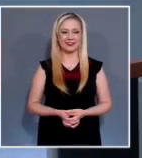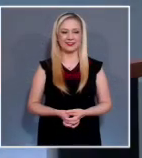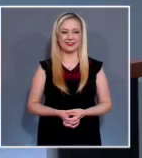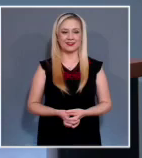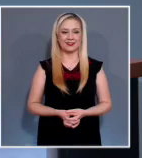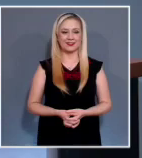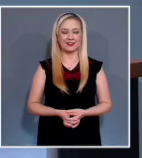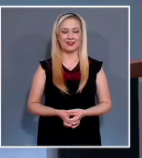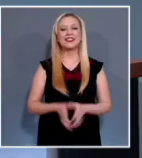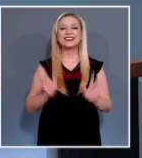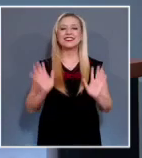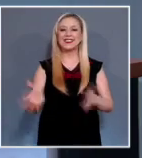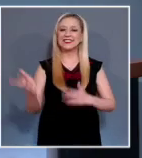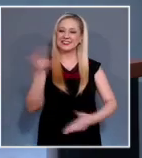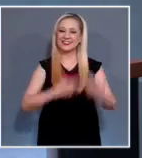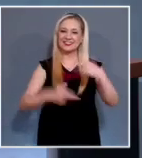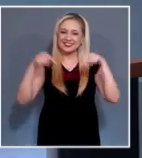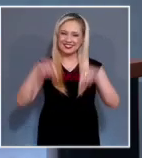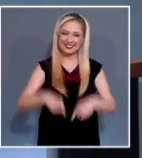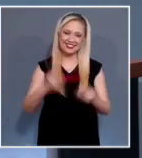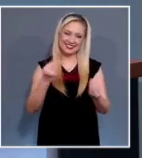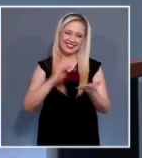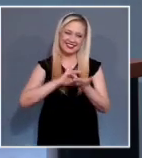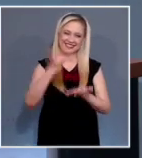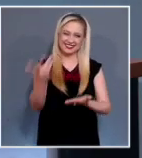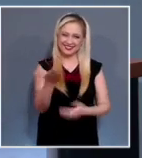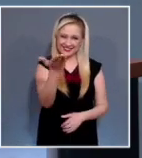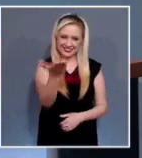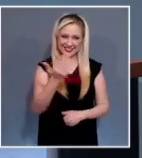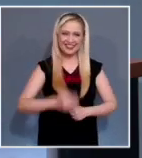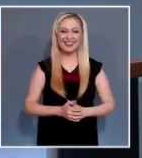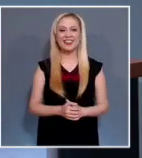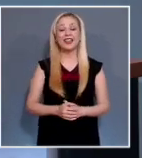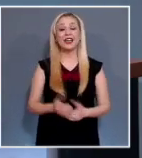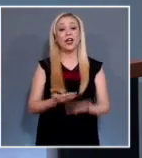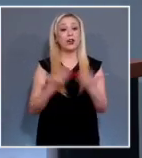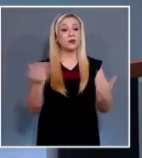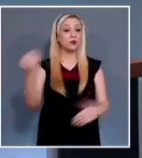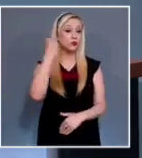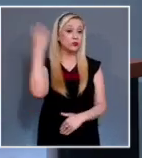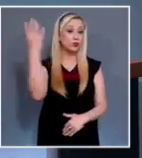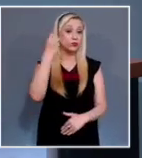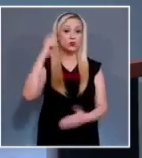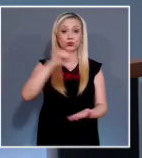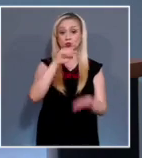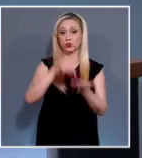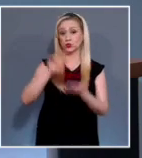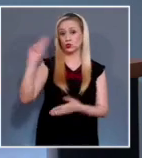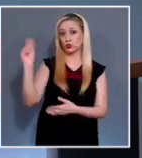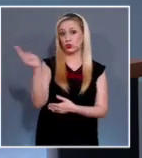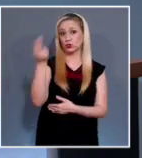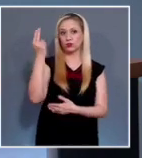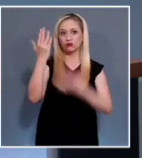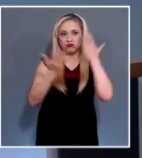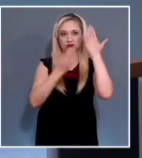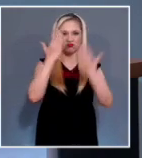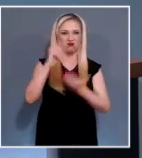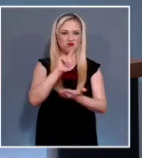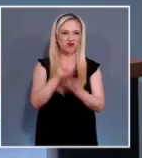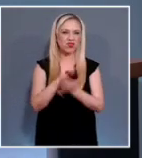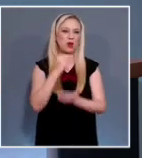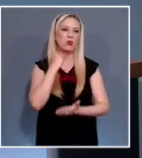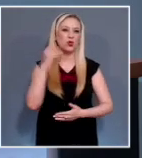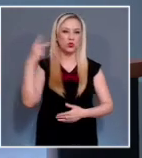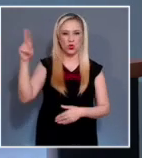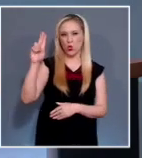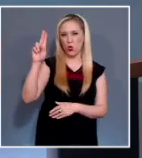Estamos de regreso, gracias por continuar con nosotros. Durante un foro que se llevó a cabo en la Facultad de Derecho de la UNAM, se abordó el tema de la independencia judicial